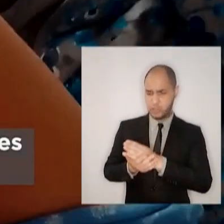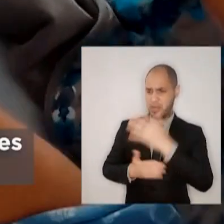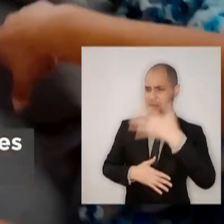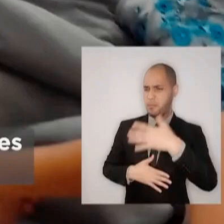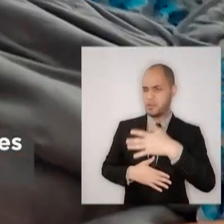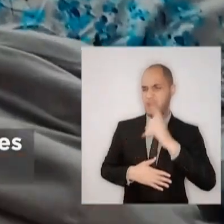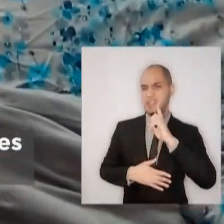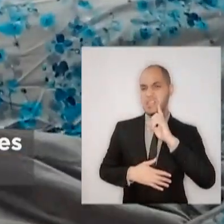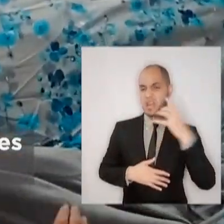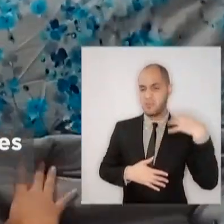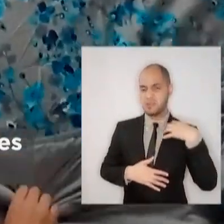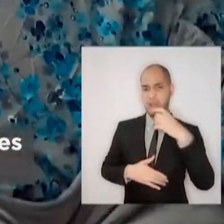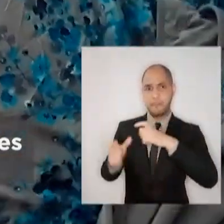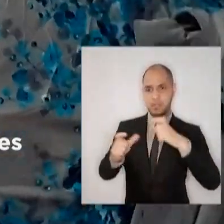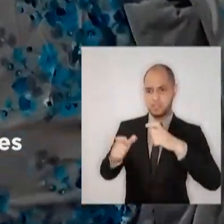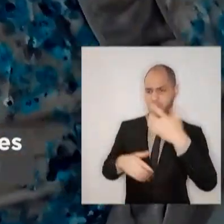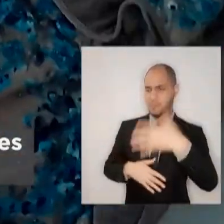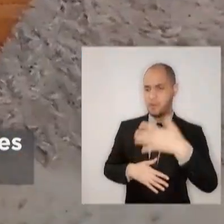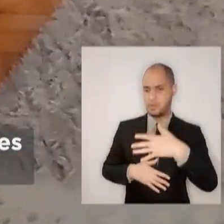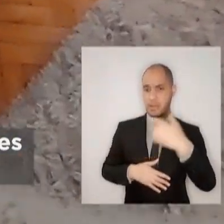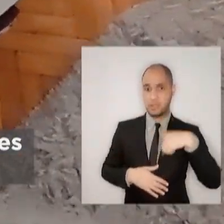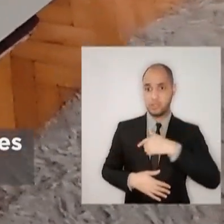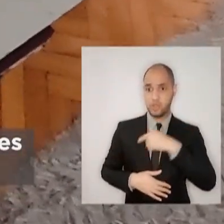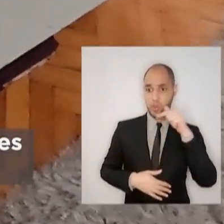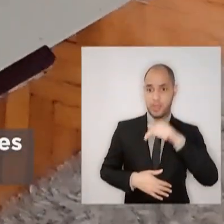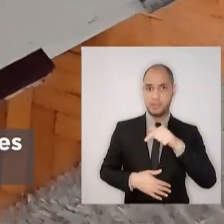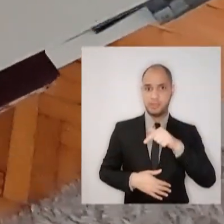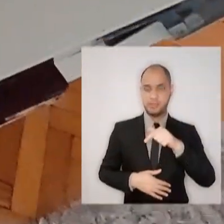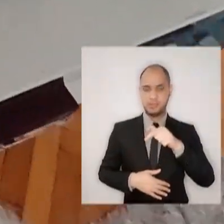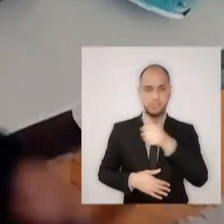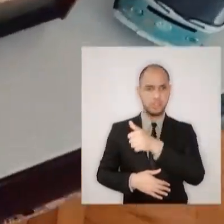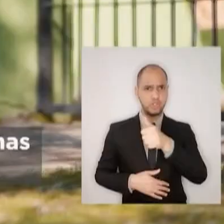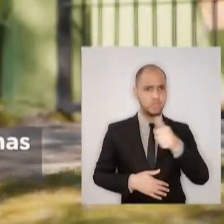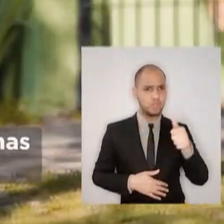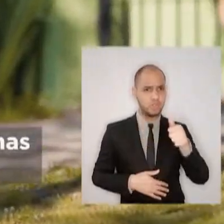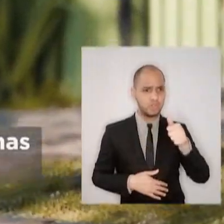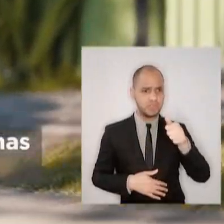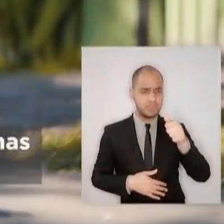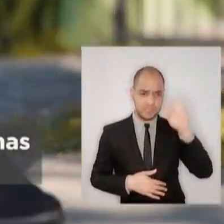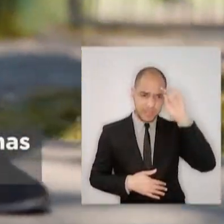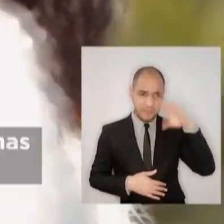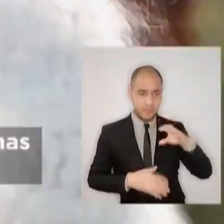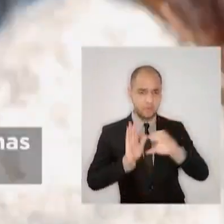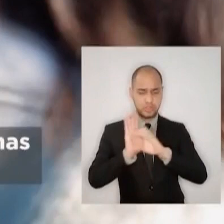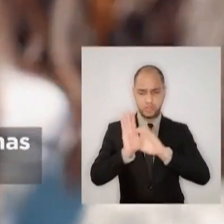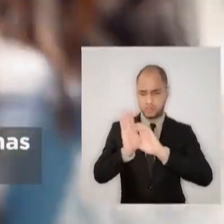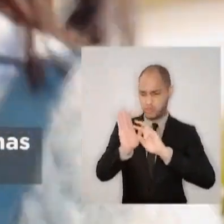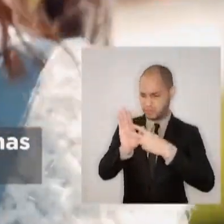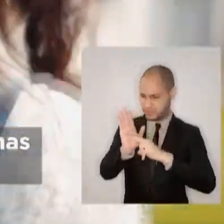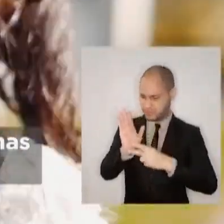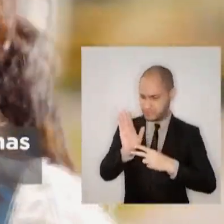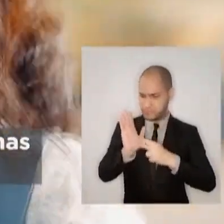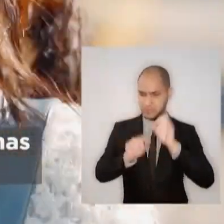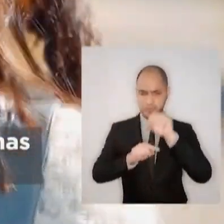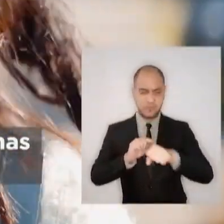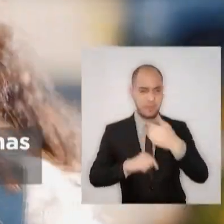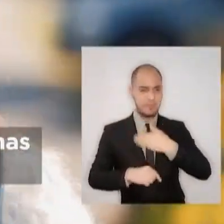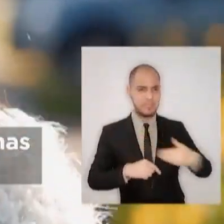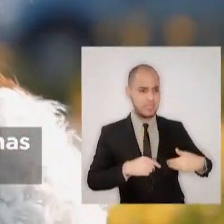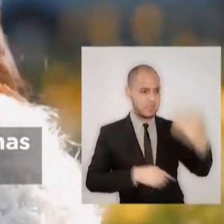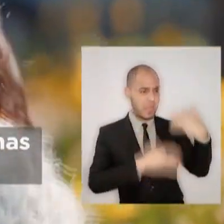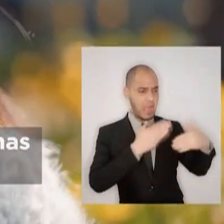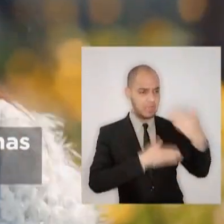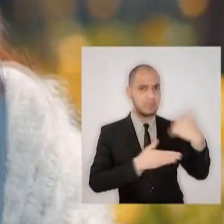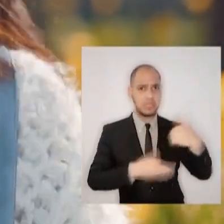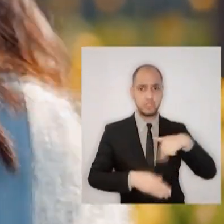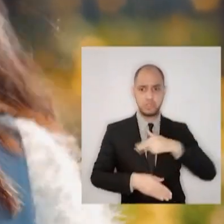Las grandes decisiones son tomadas por grandes personas y por eso hay que estar ahí. Todos sabemos que la Constitución tiene reformas aprobadas